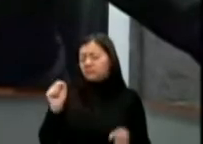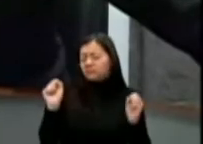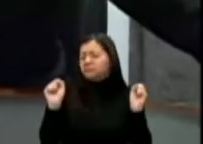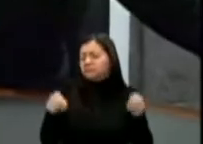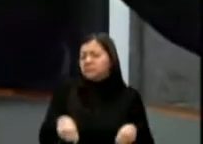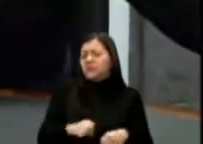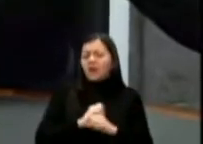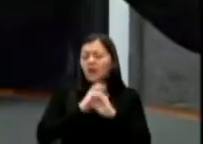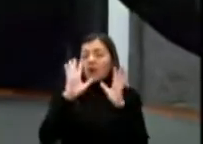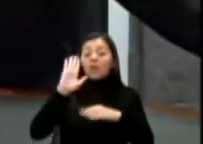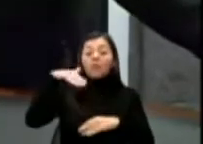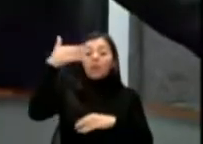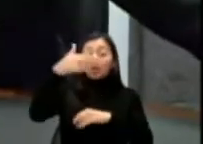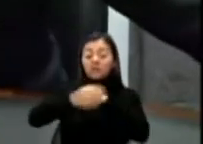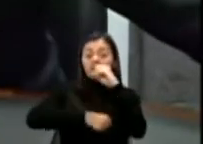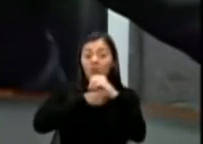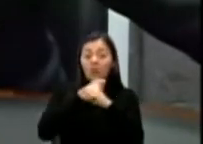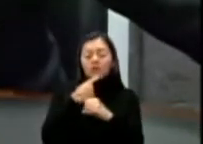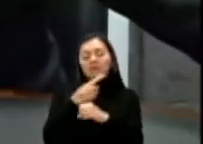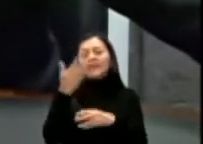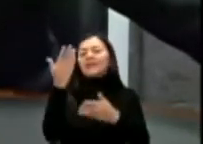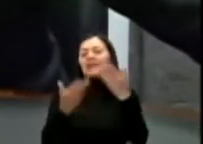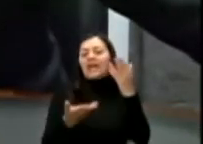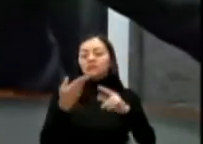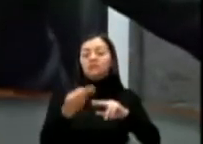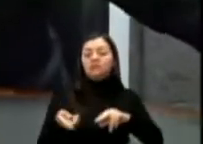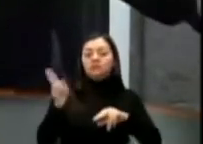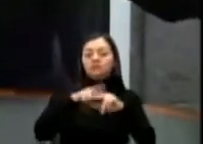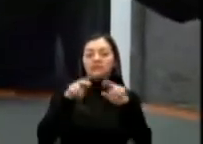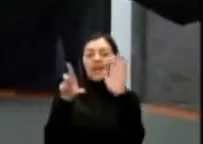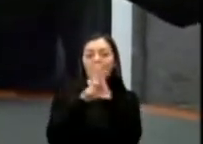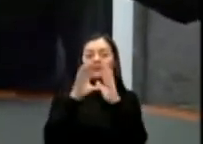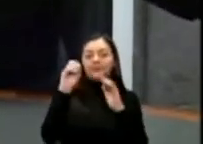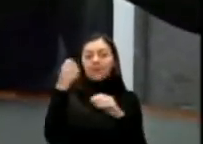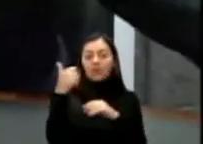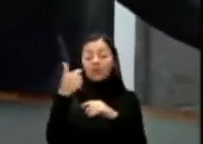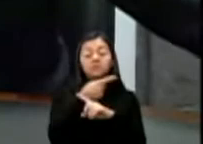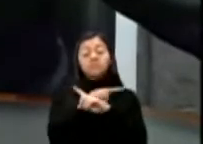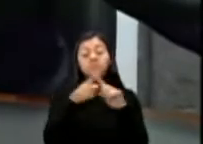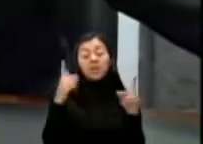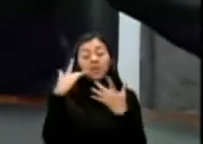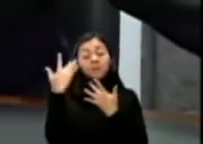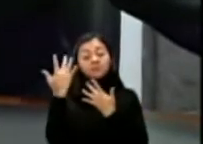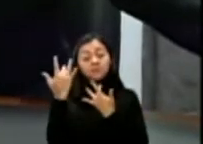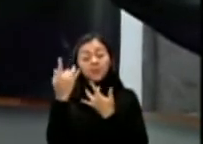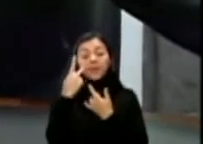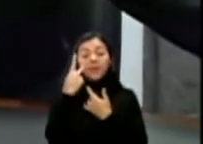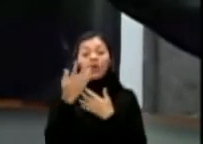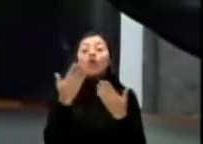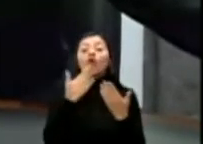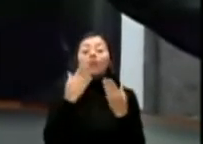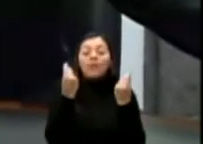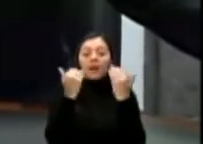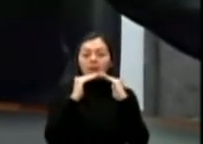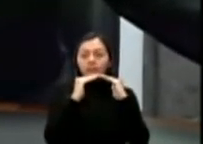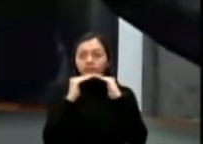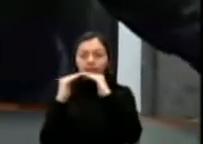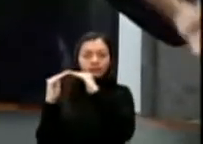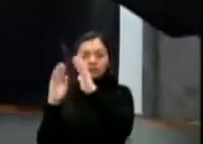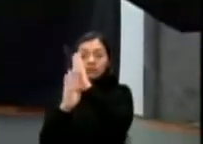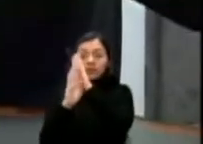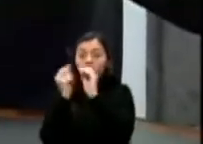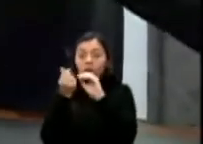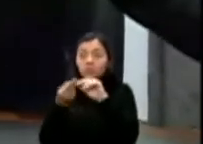el próximo año evaluar un cambio en la ley 010 veremos cómo se estabilizan los precios del petróleo